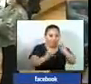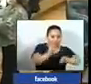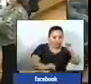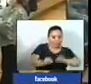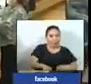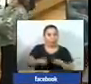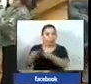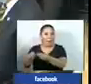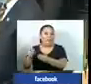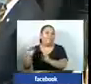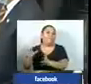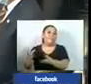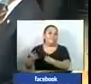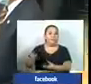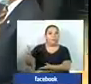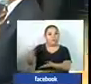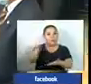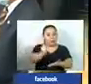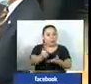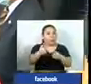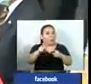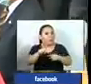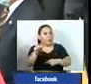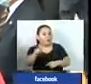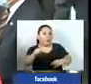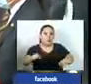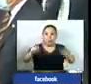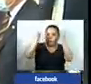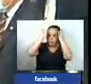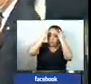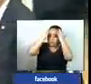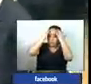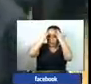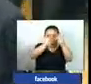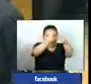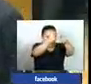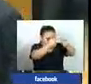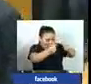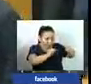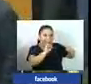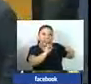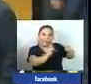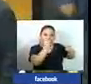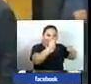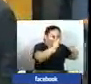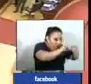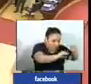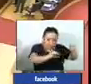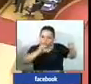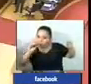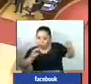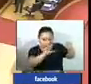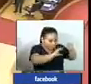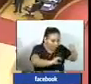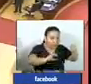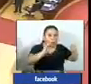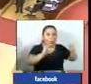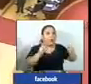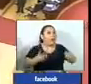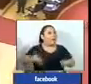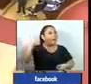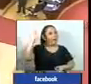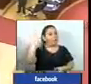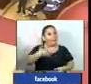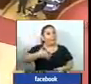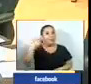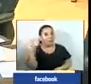obtener así el dinero lo más preocupante es que se quiere quitar fondos de emergencia para pagar una contraparte que tuvo que ser